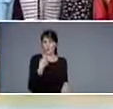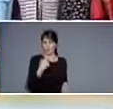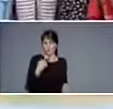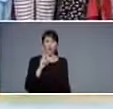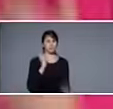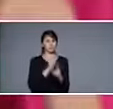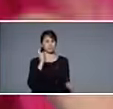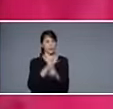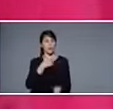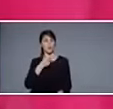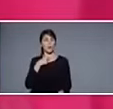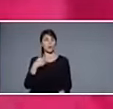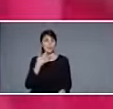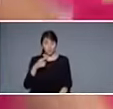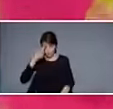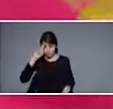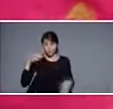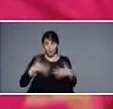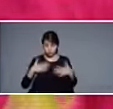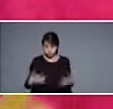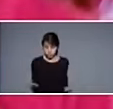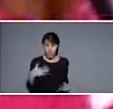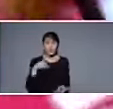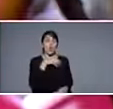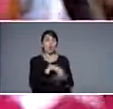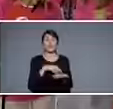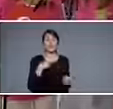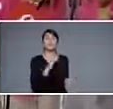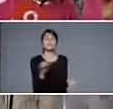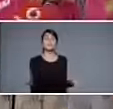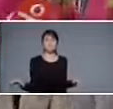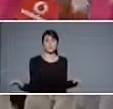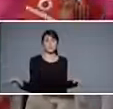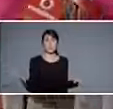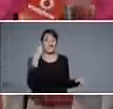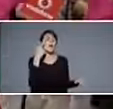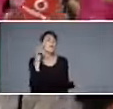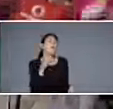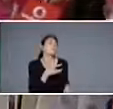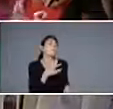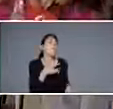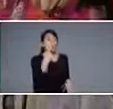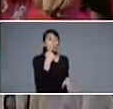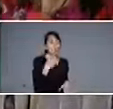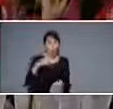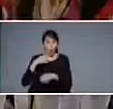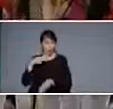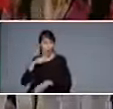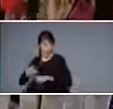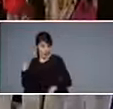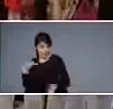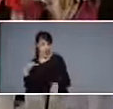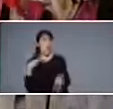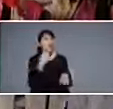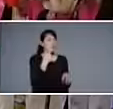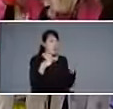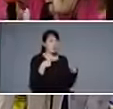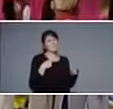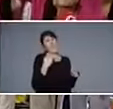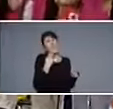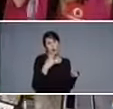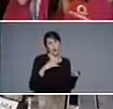lleven la contraria, si no sé lo que ponerme y una duda tengo yo. Mi amor, ¿el rojo o el negro? El rojo. Es